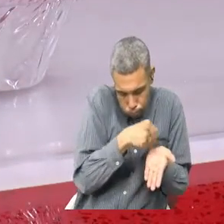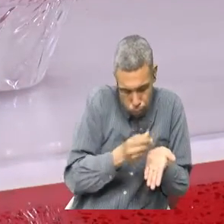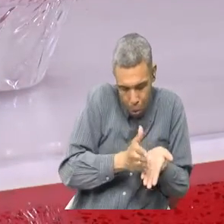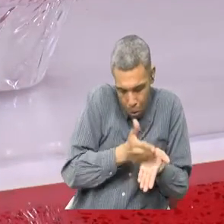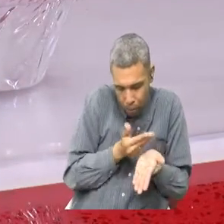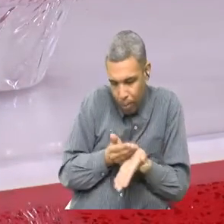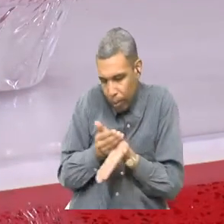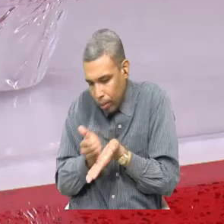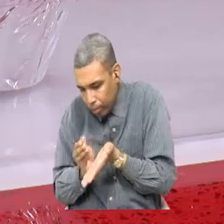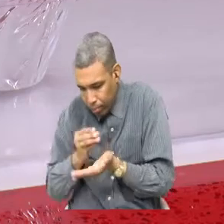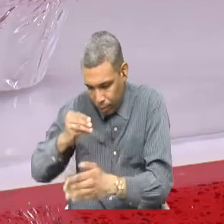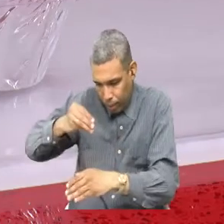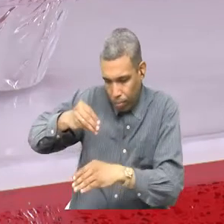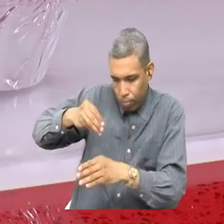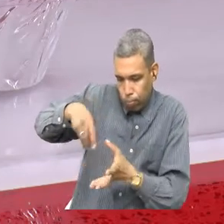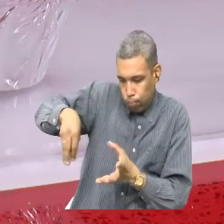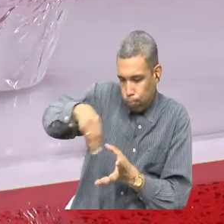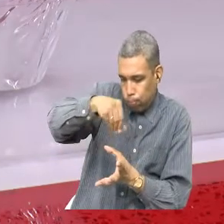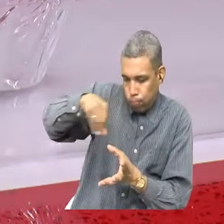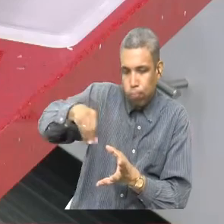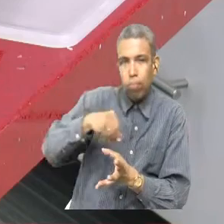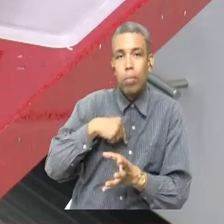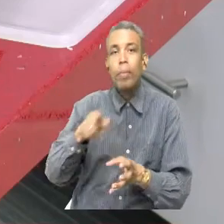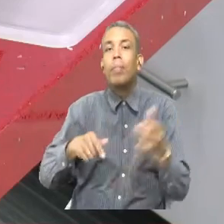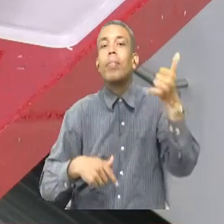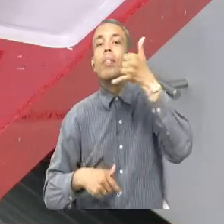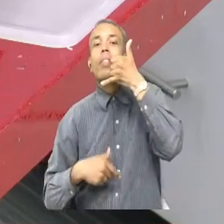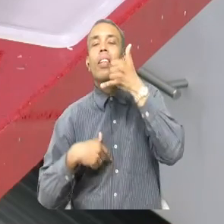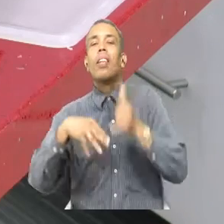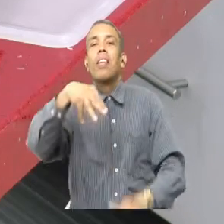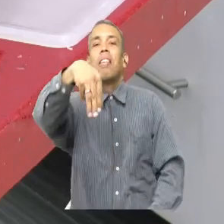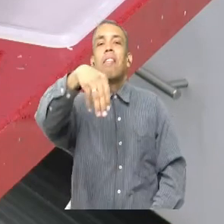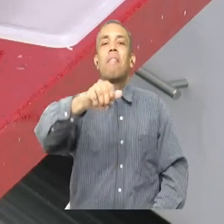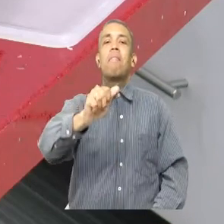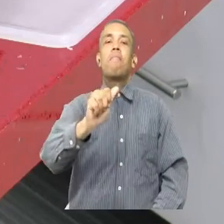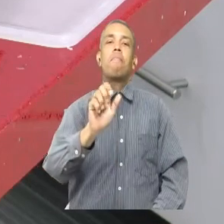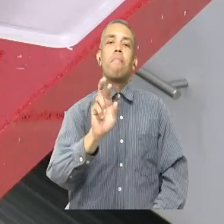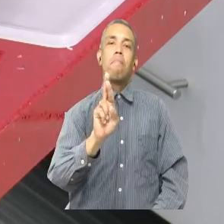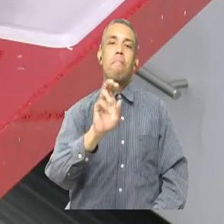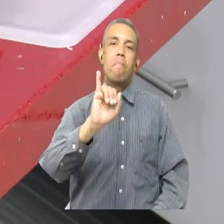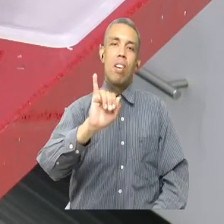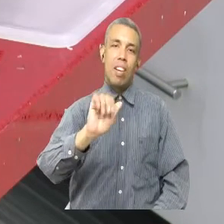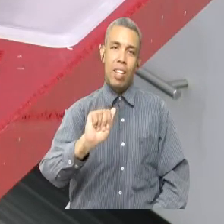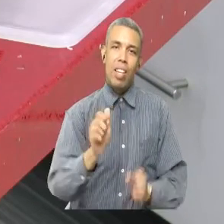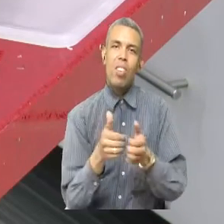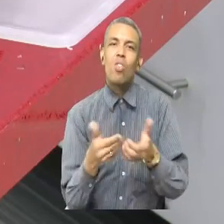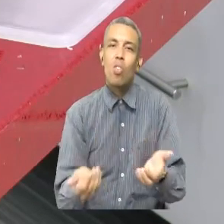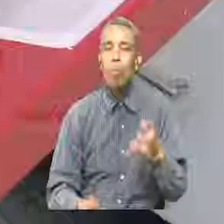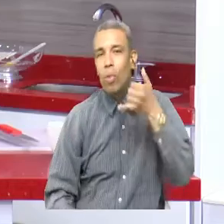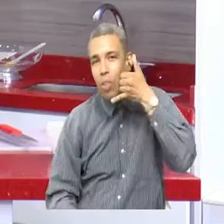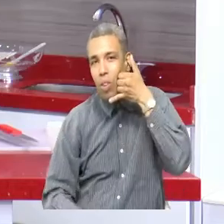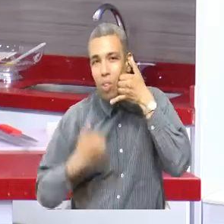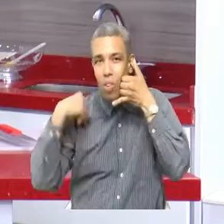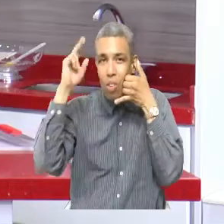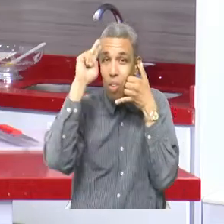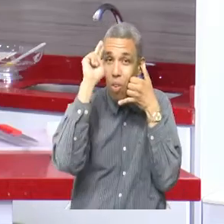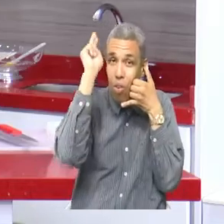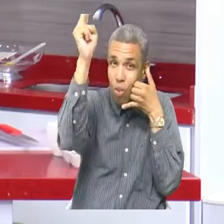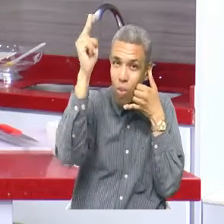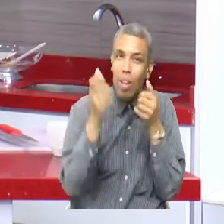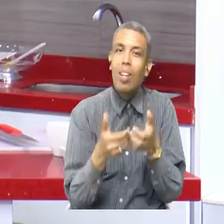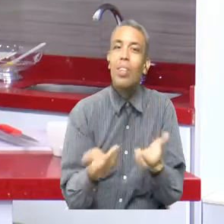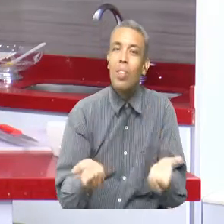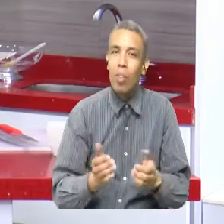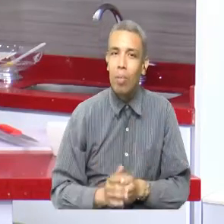tengo? A María Cristina en línea. Caramba, María Cristina, ¿cómo estás? Buenos días, María. Hola, Cristina. Hola, mi Roshi, bendecida por Dios. Amén, y